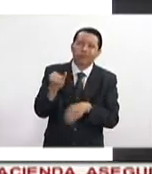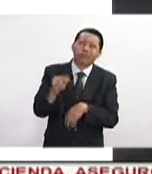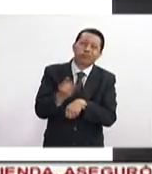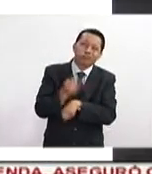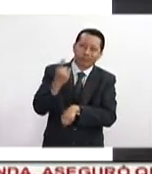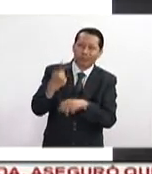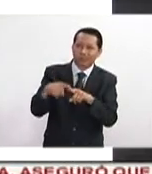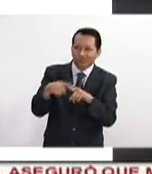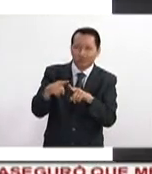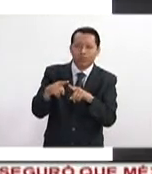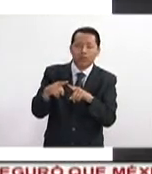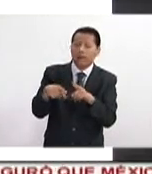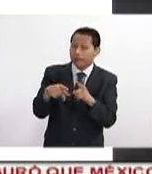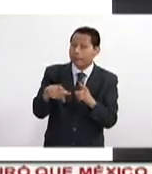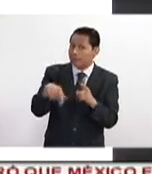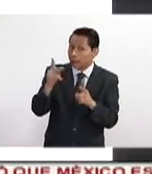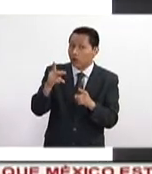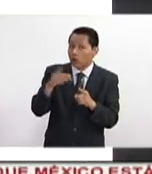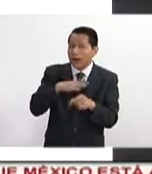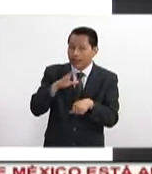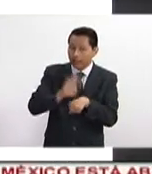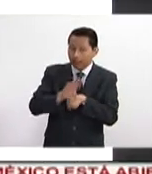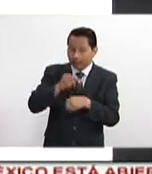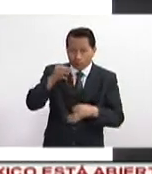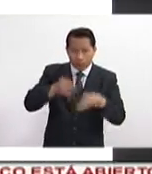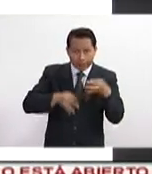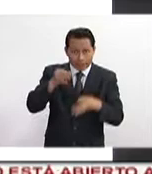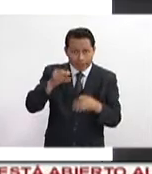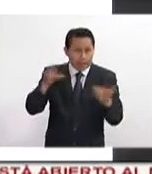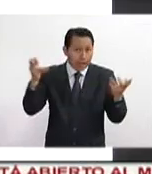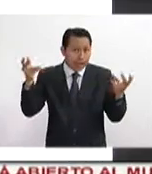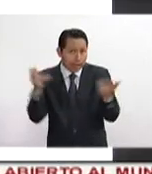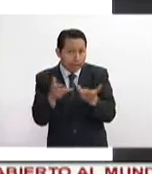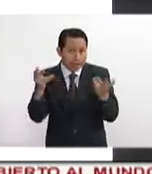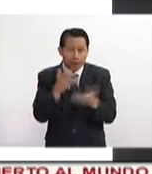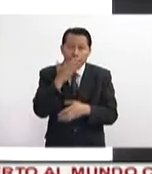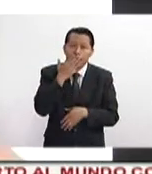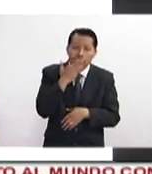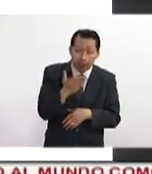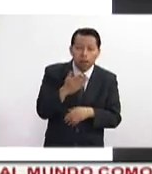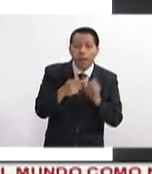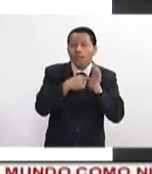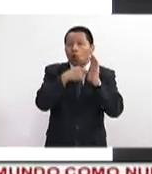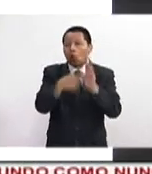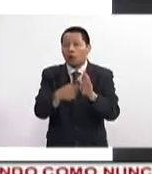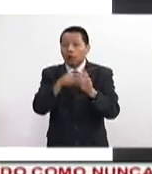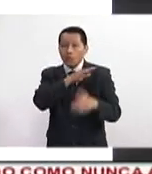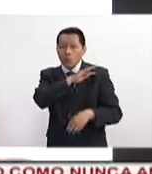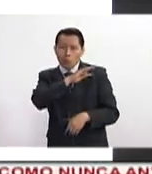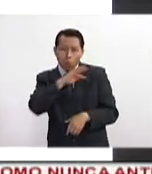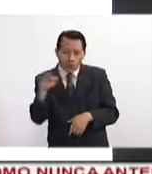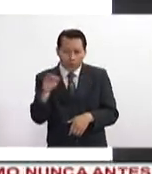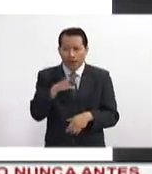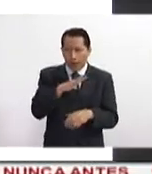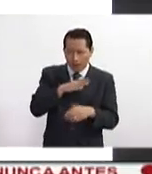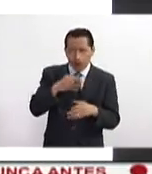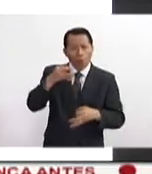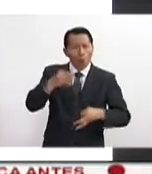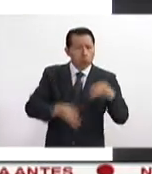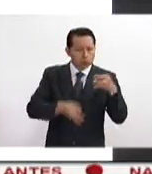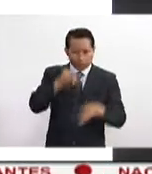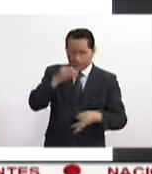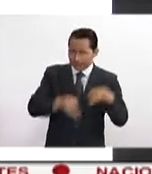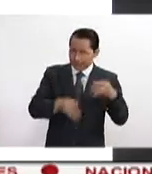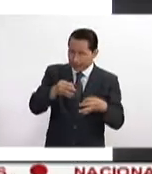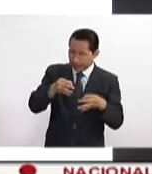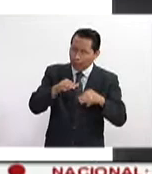que el sistema judicial de Brasil esté haciendo las cosas y esté demostrando que se puede ser imparcial y se puede tener credibilidad, creo que es